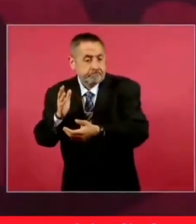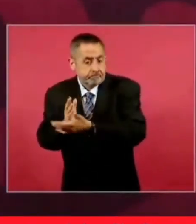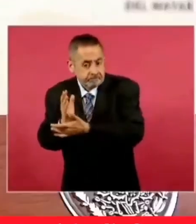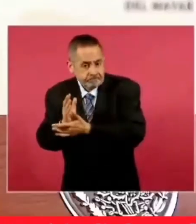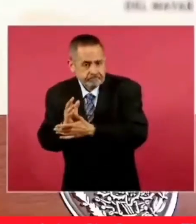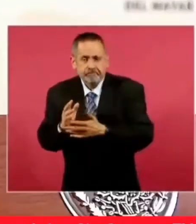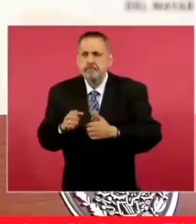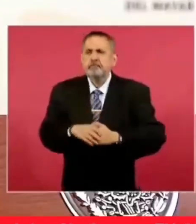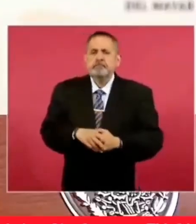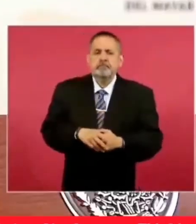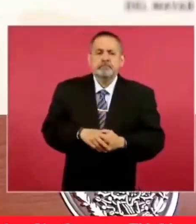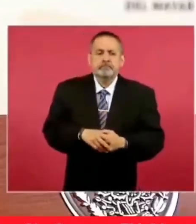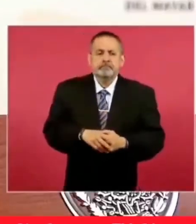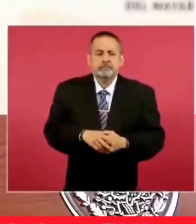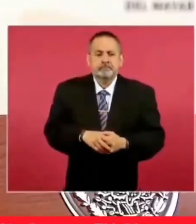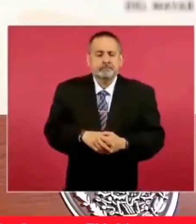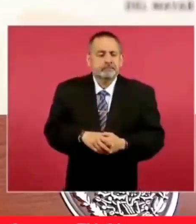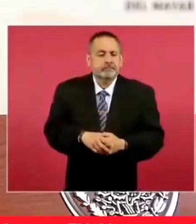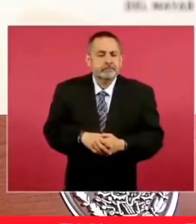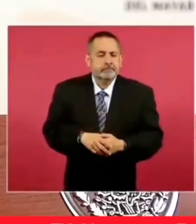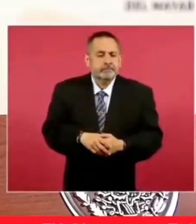O sea, no es ganar